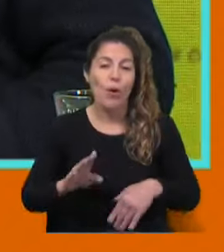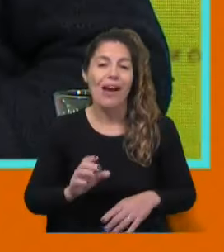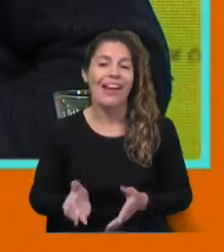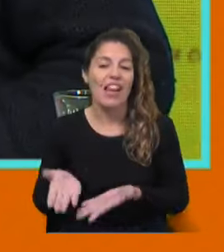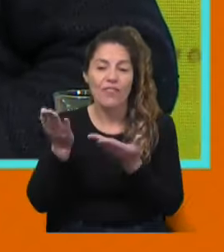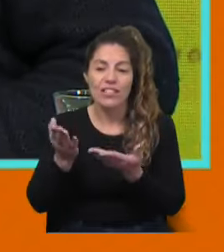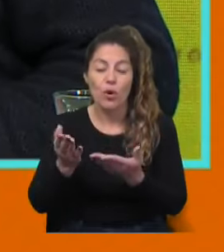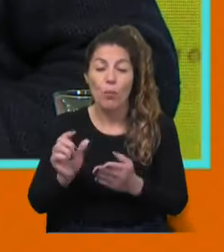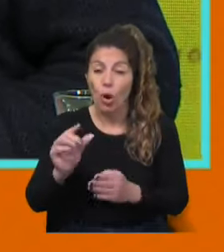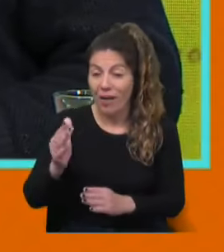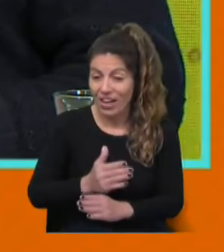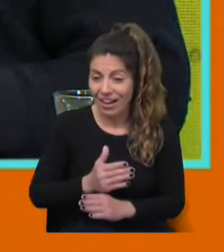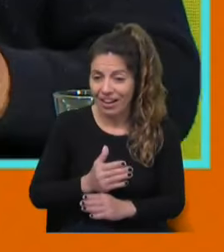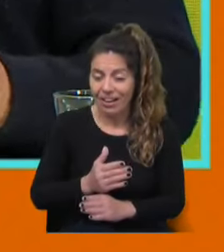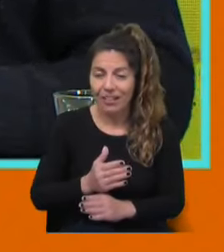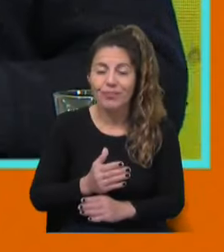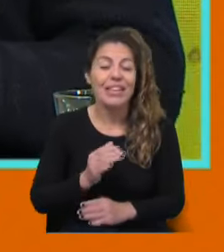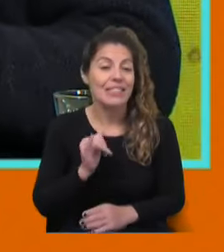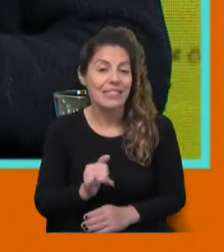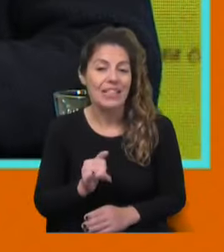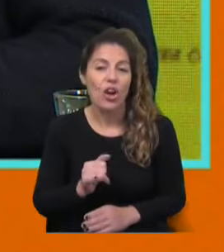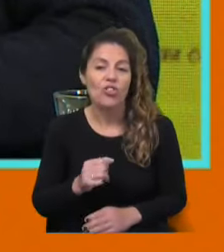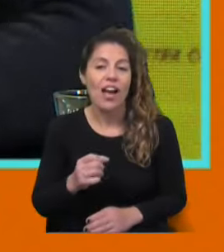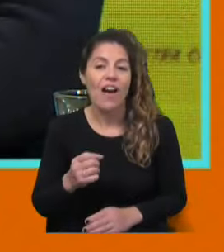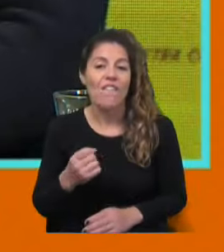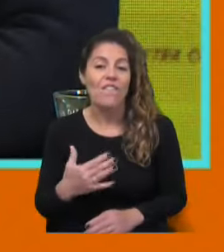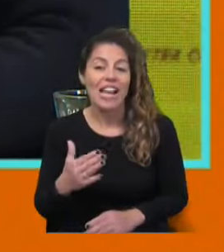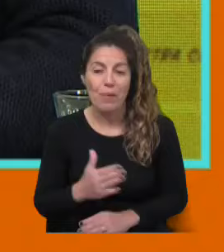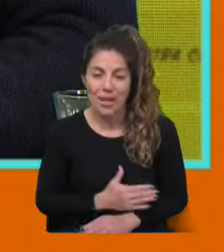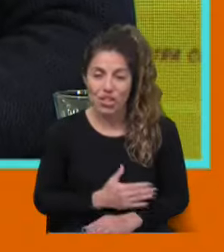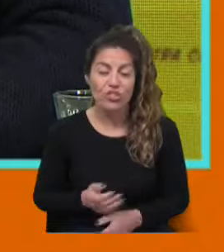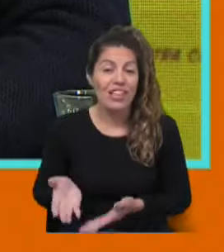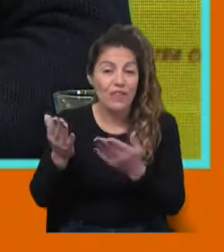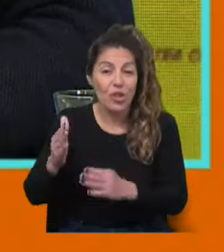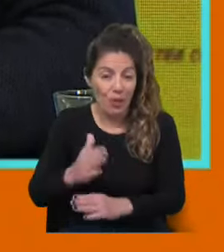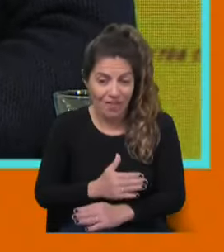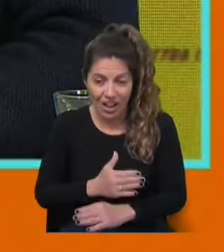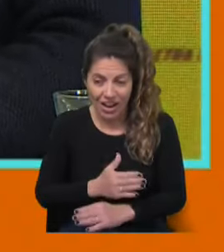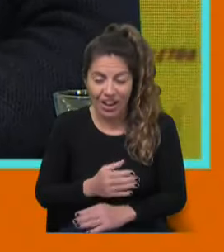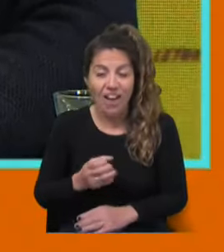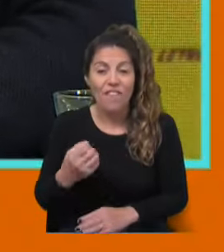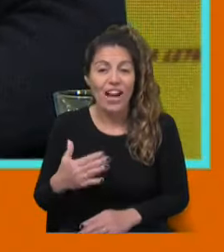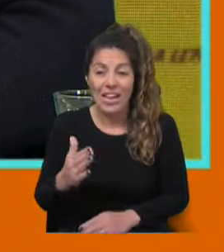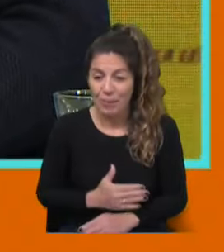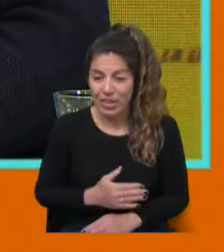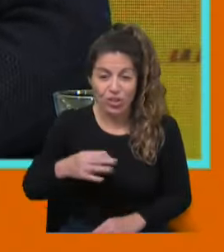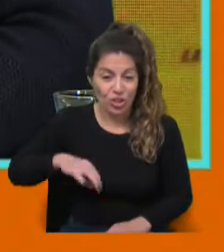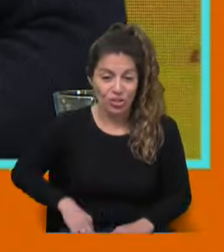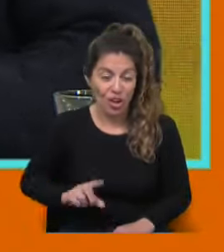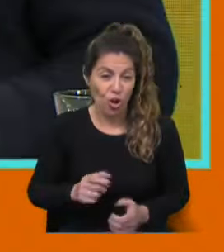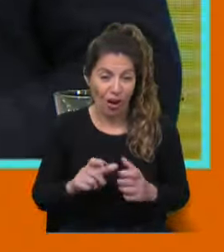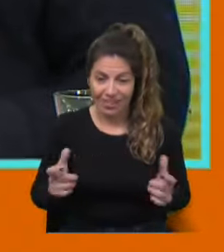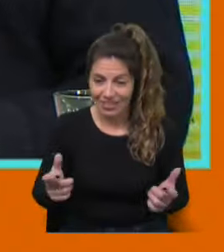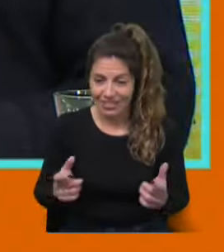fuera un poquito más baja, ¿sí? O sea, vale menos. Si la inflación es más baja, vale menos si los salarios no crecen. El